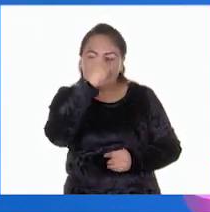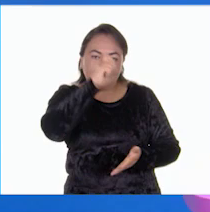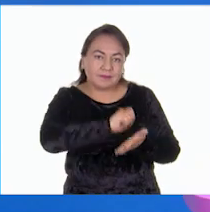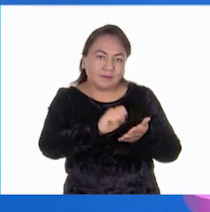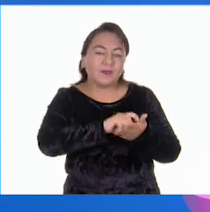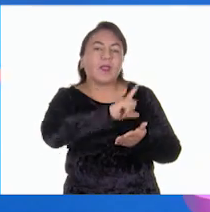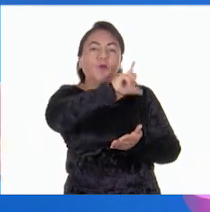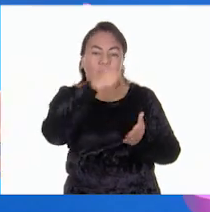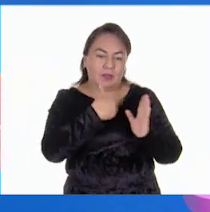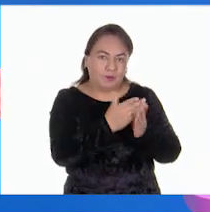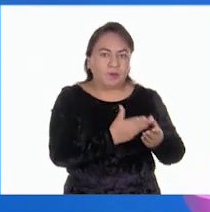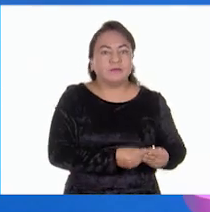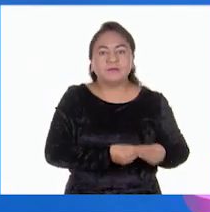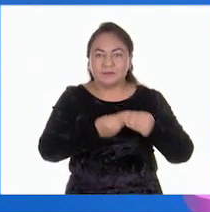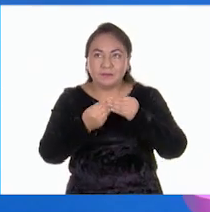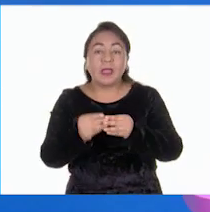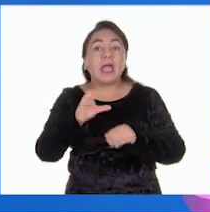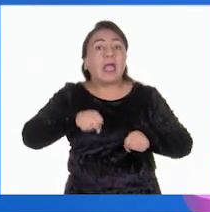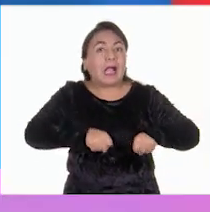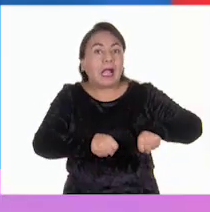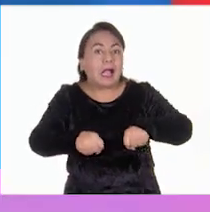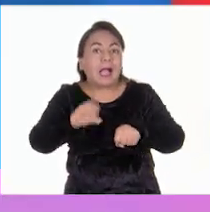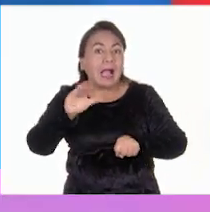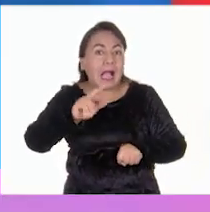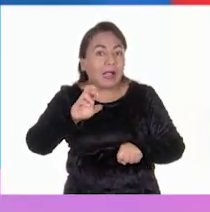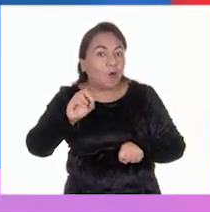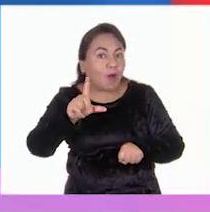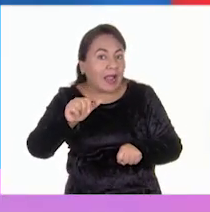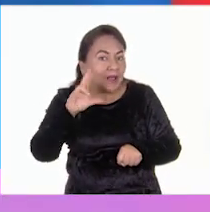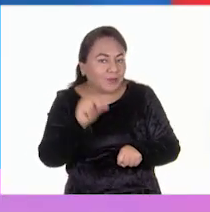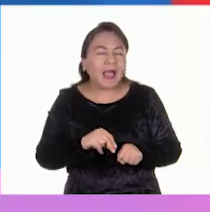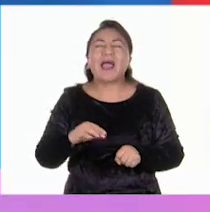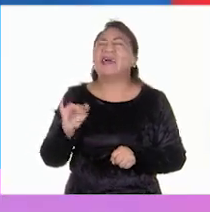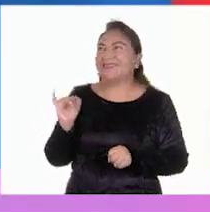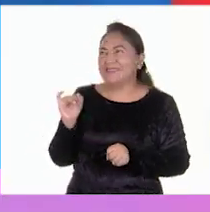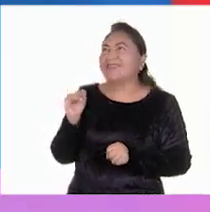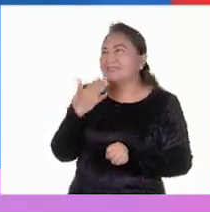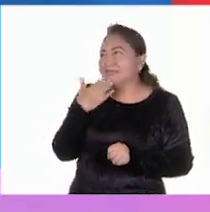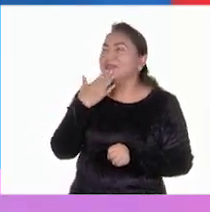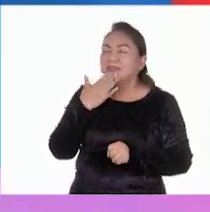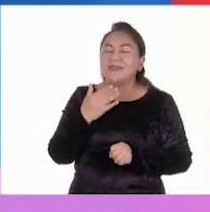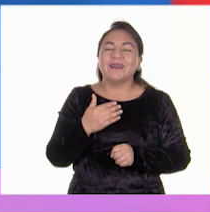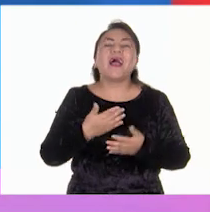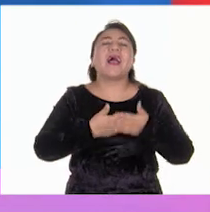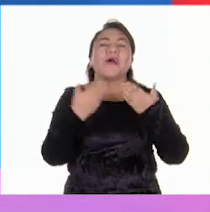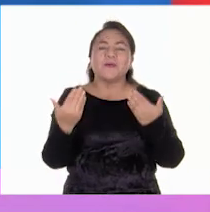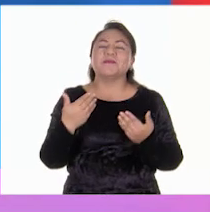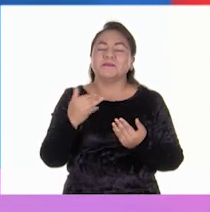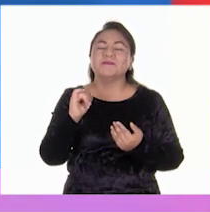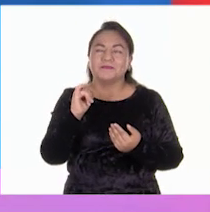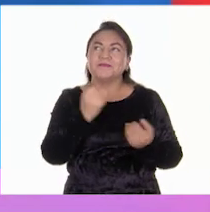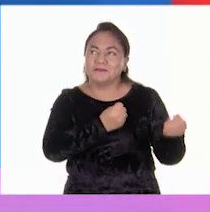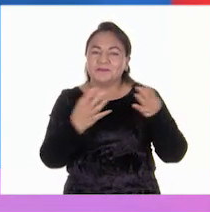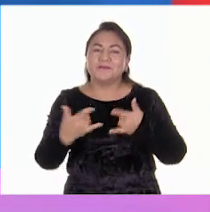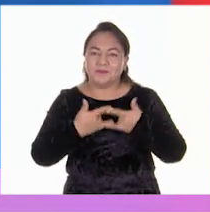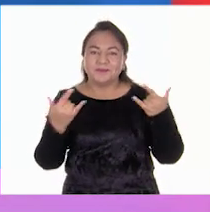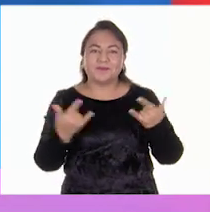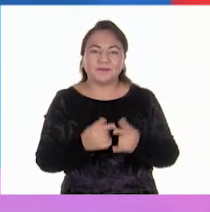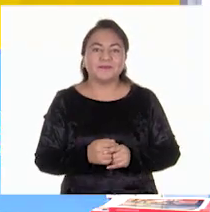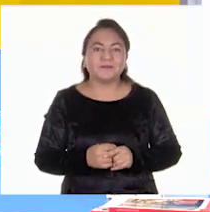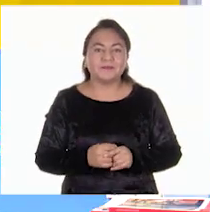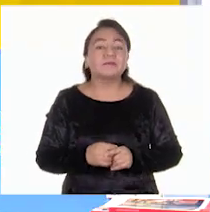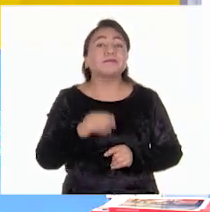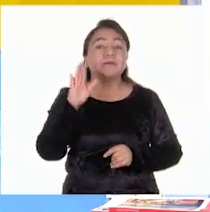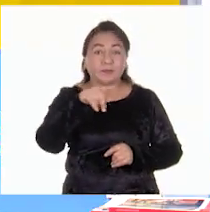para que los disfrutes. Y ya no le digas Carreola. Sí, por favor, María. Me encantan los cuentos. ¿Y